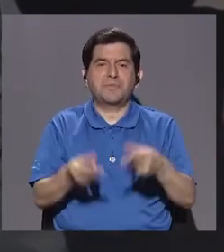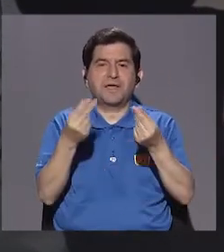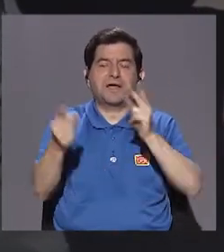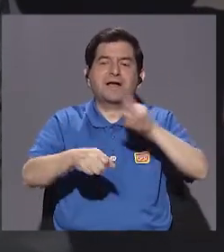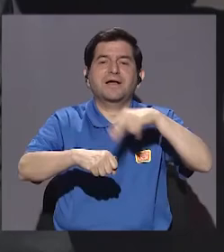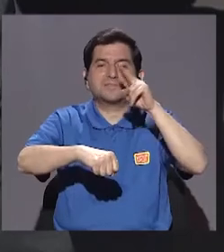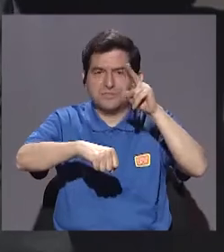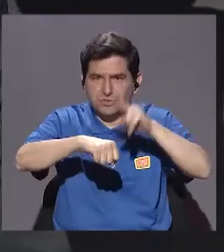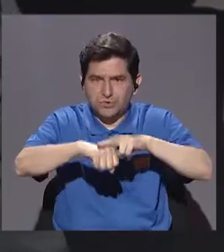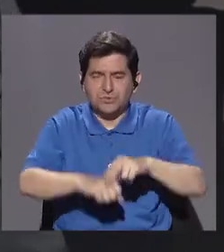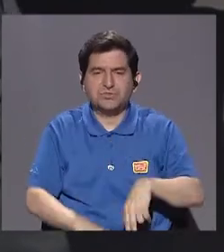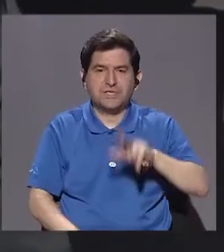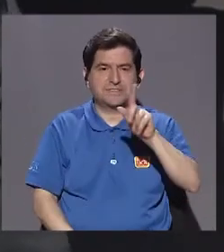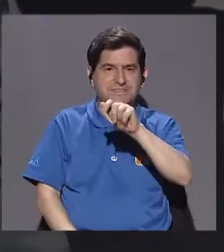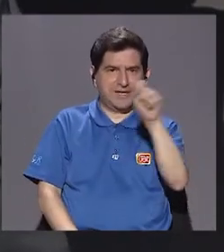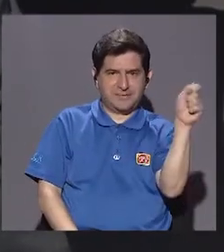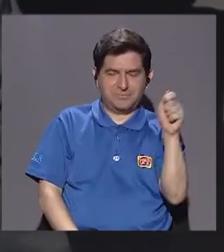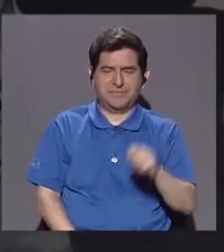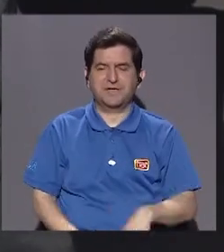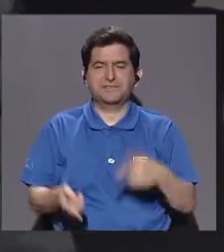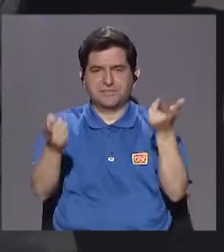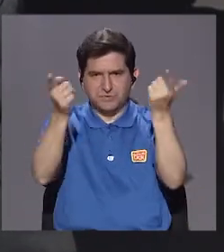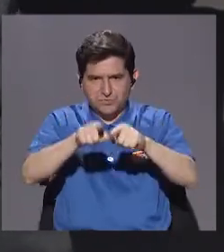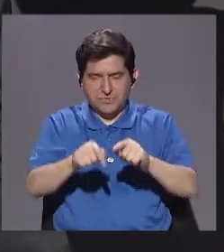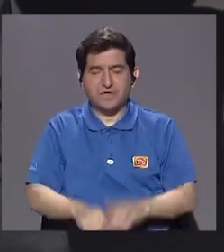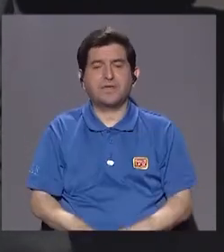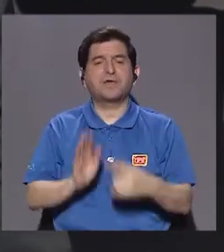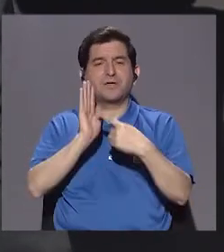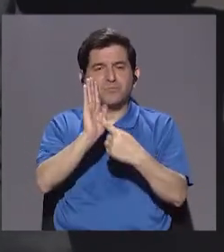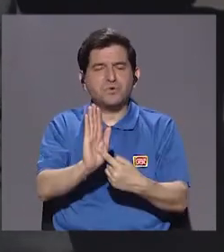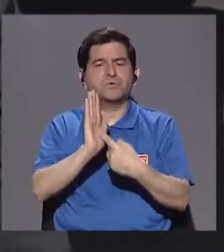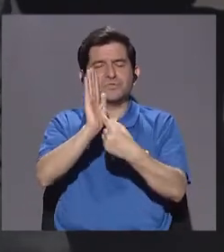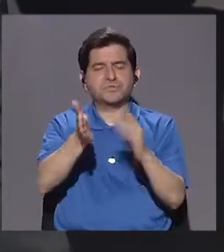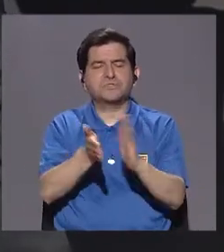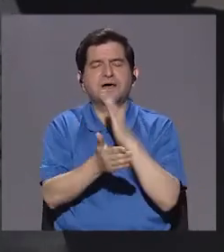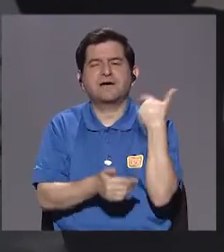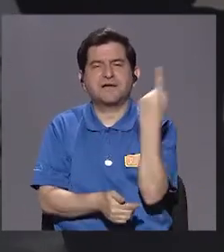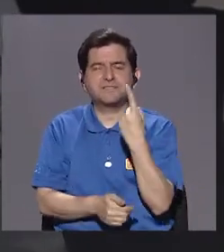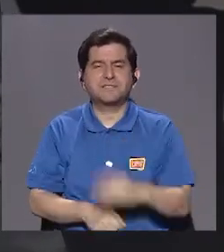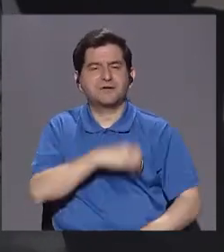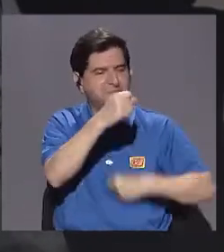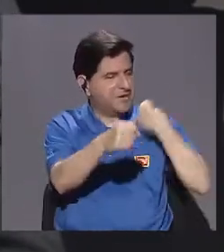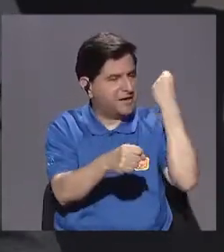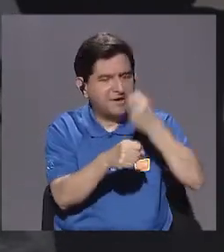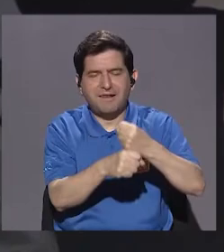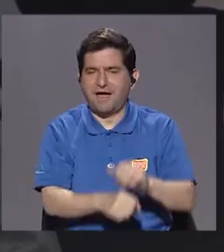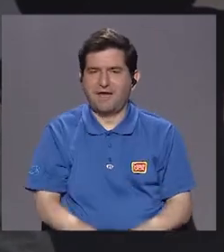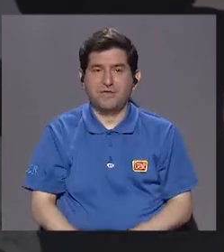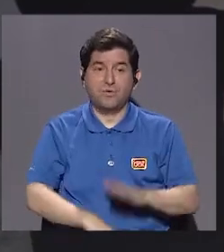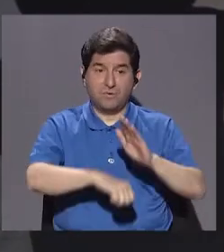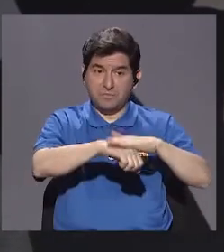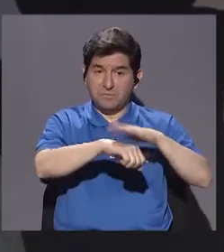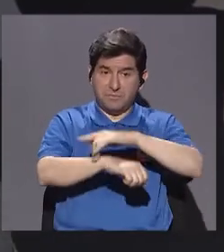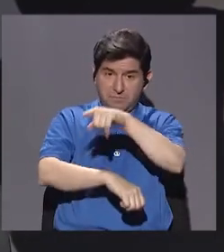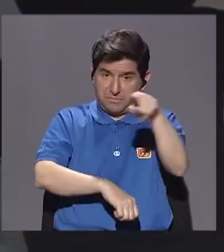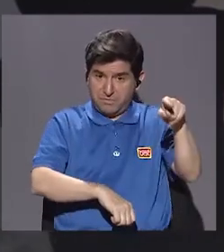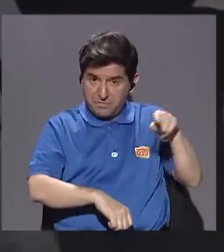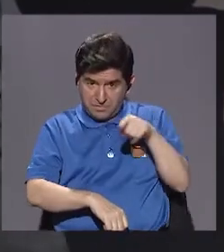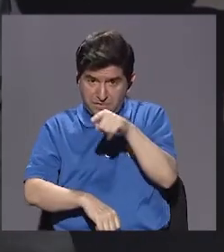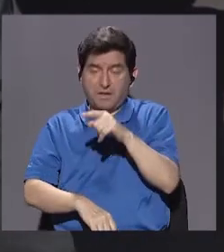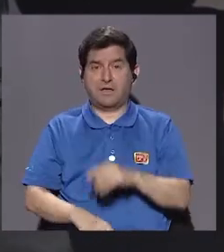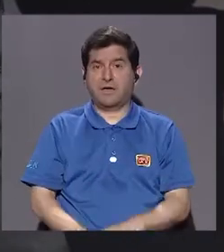ordinarios que es trimestral entonces tienen que estar presentando el líquido y siempre a lo largo del año esto les ha permitido ir